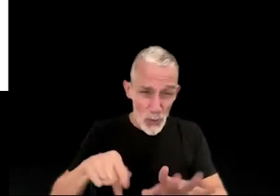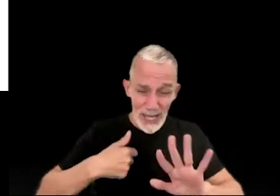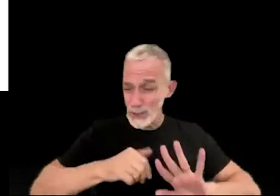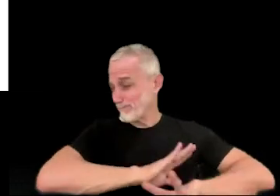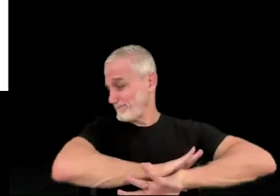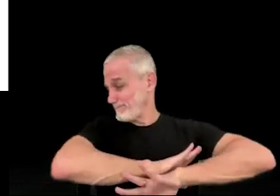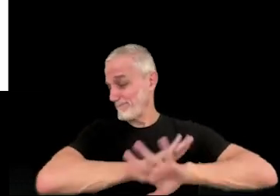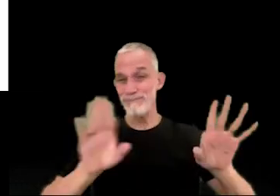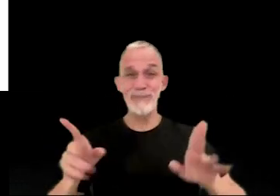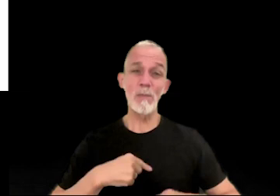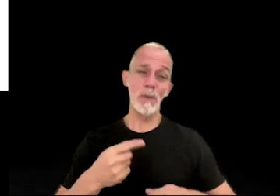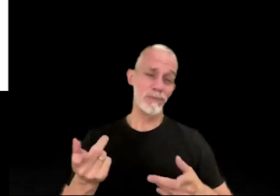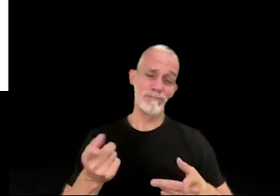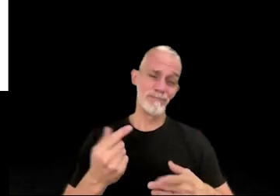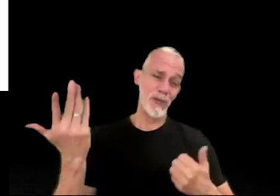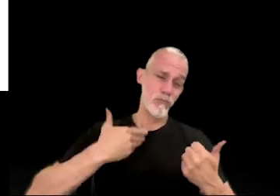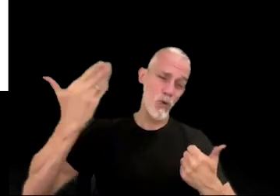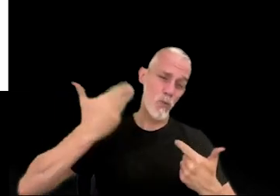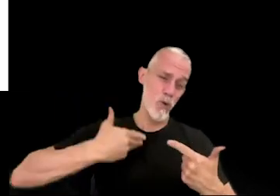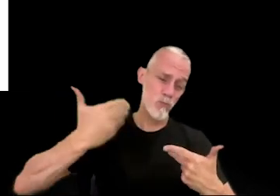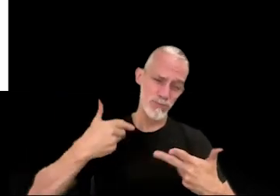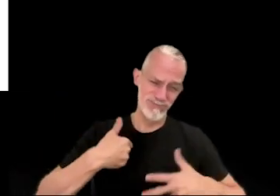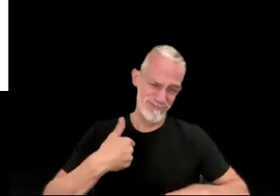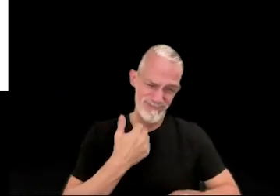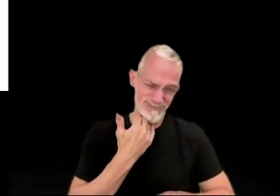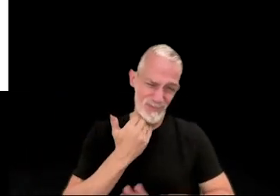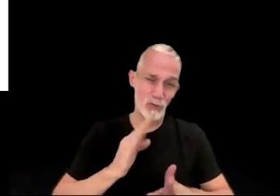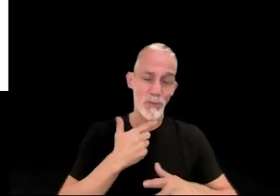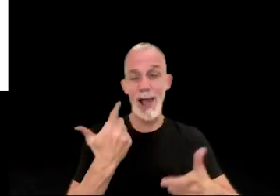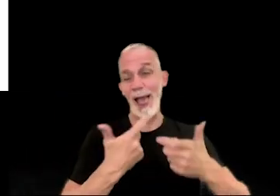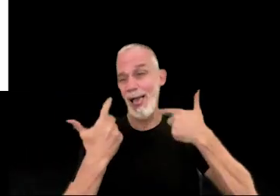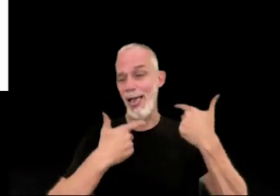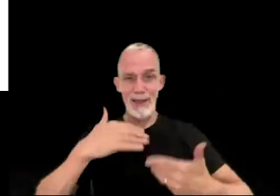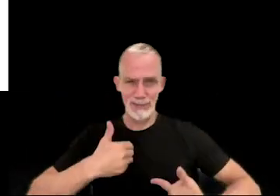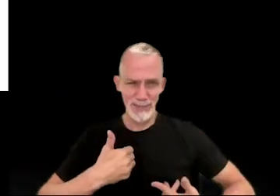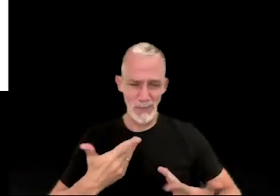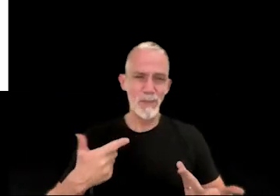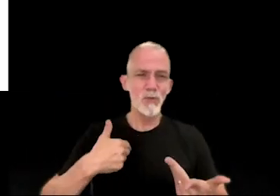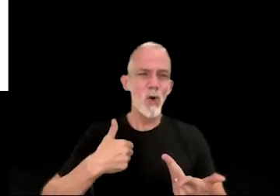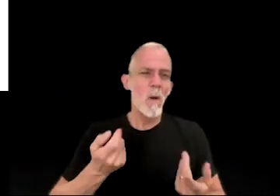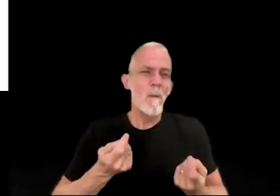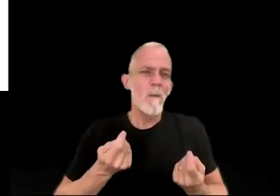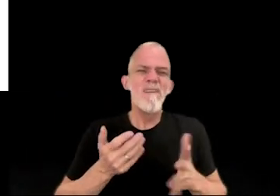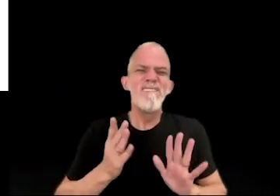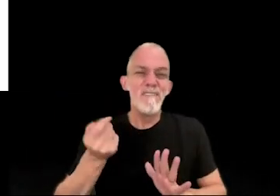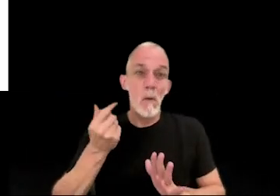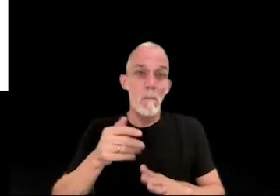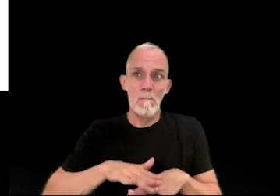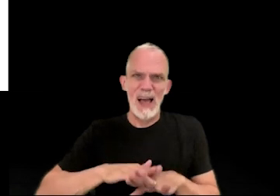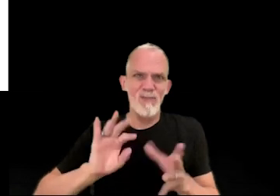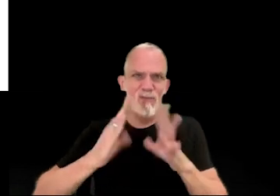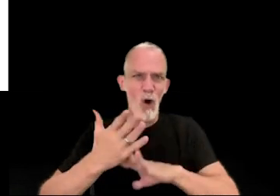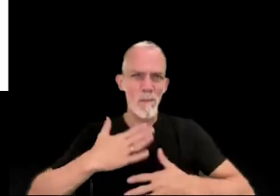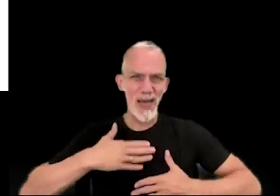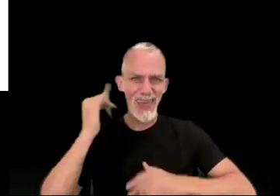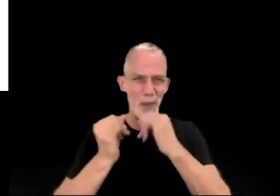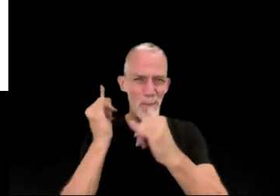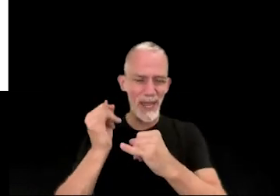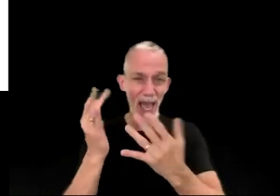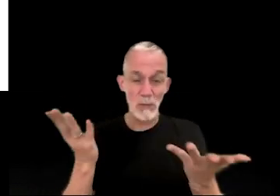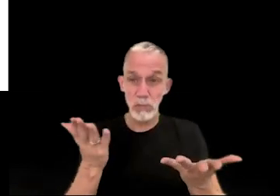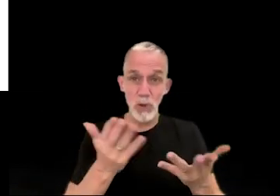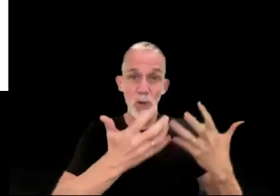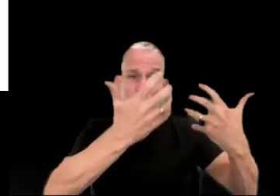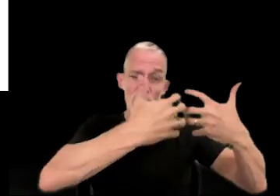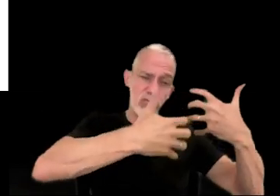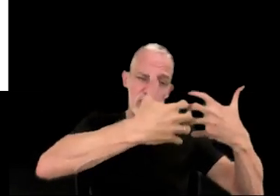a castigar años riéndose, porque es mi forma de explicar por qué a veces no corren procesos todos los